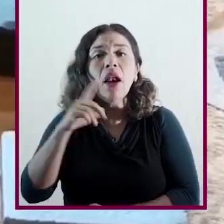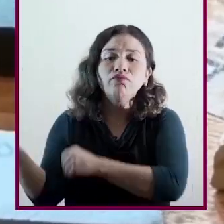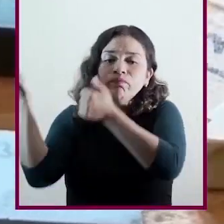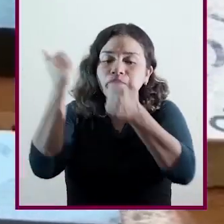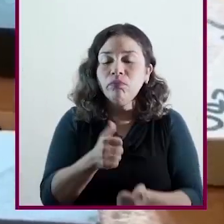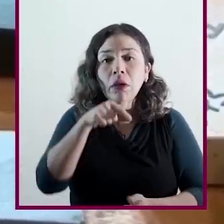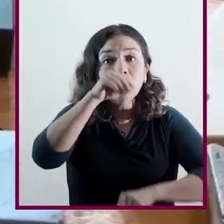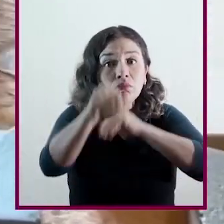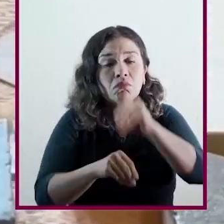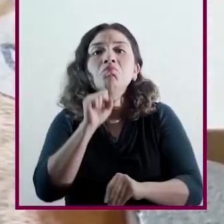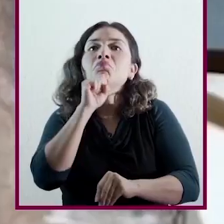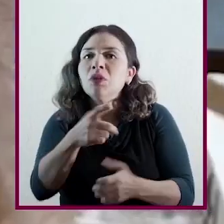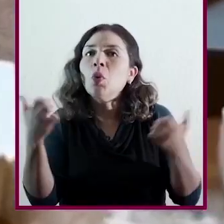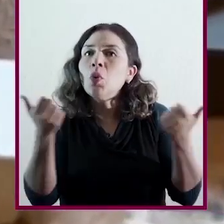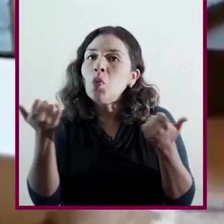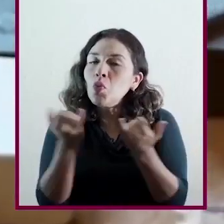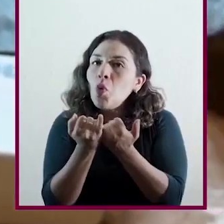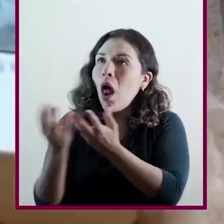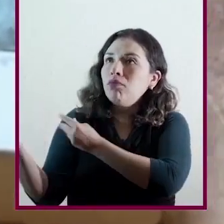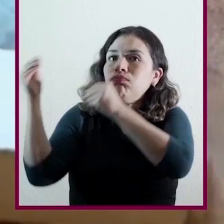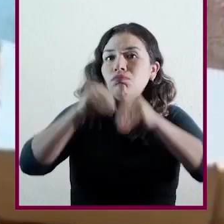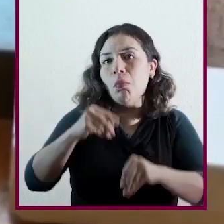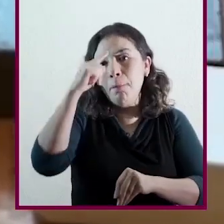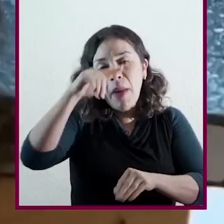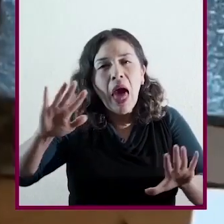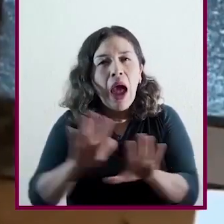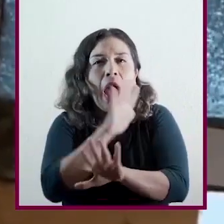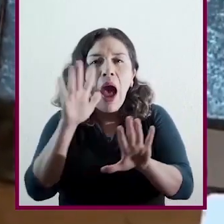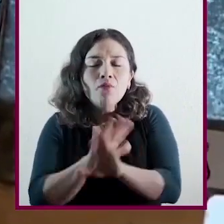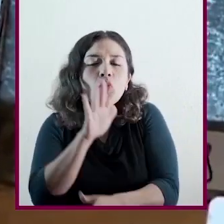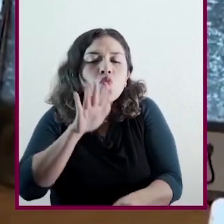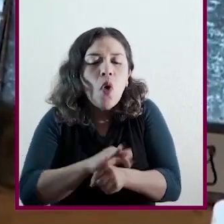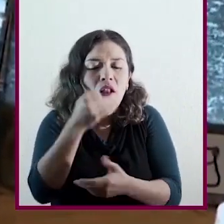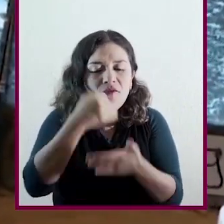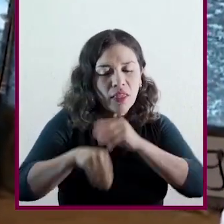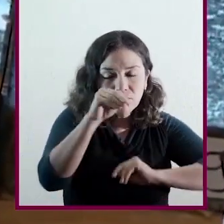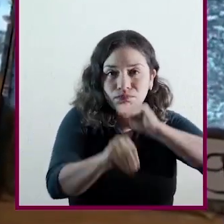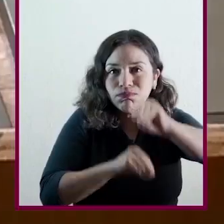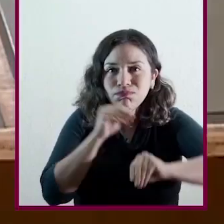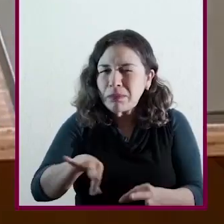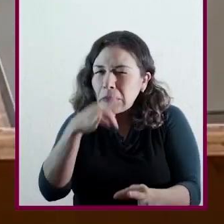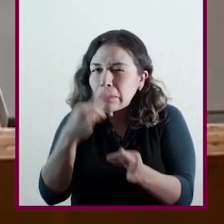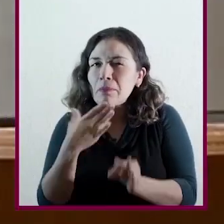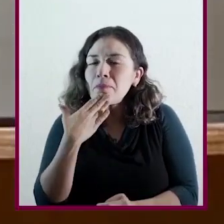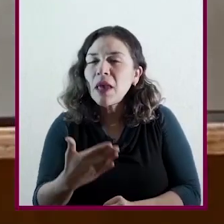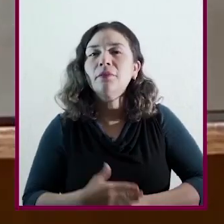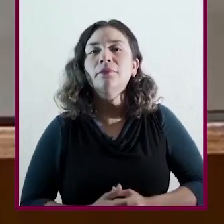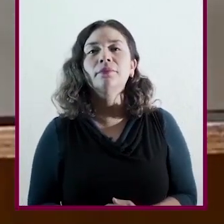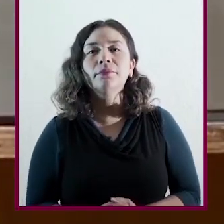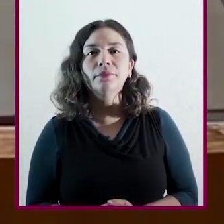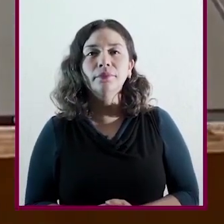con piezas del mismo origen, creadas especialmente para reemplazar las faltantes.